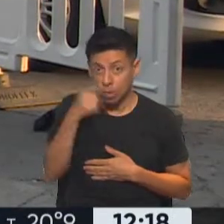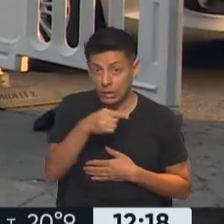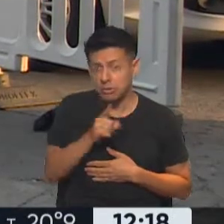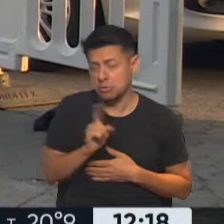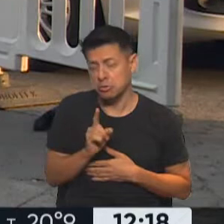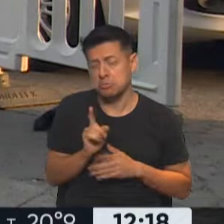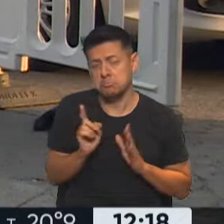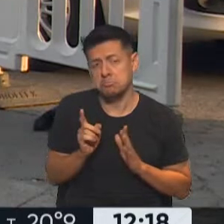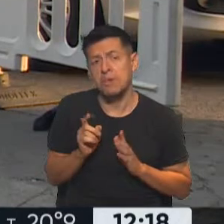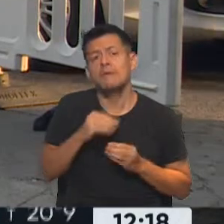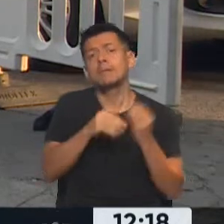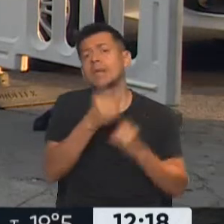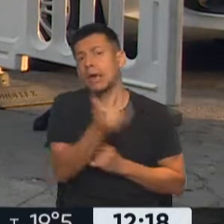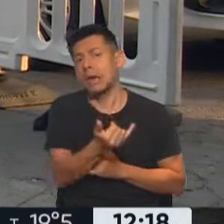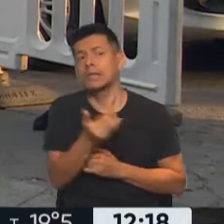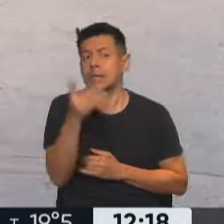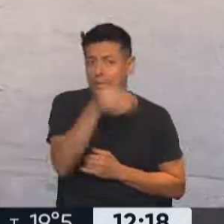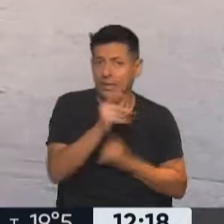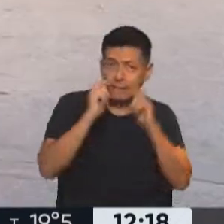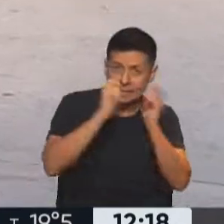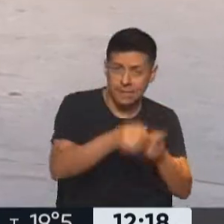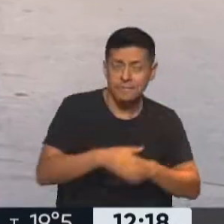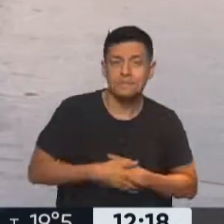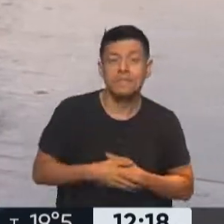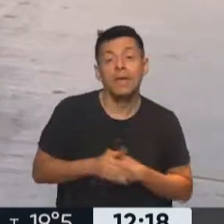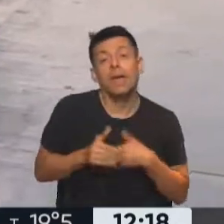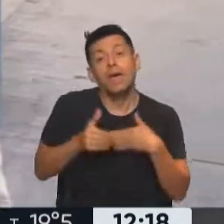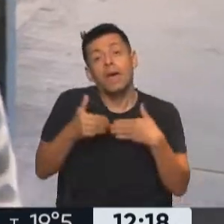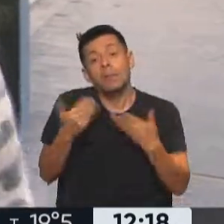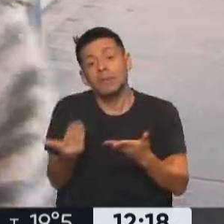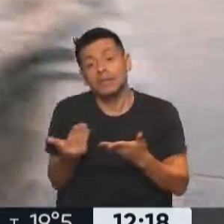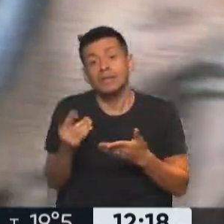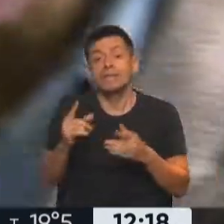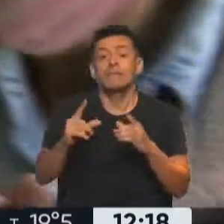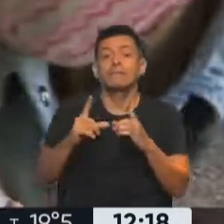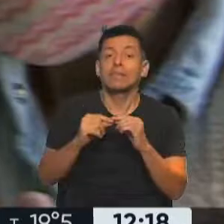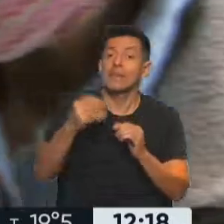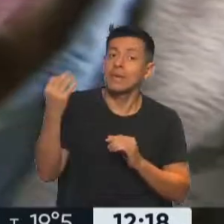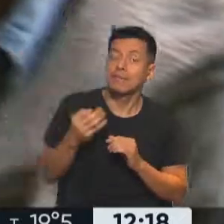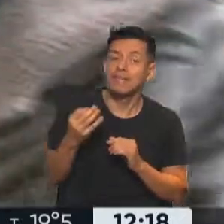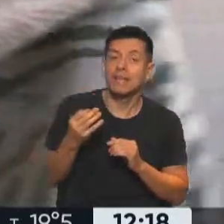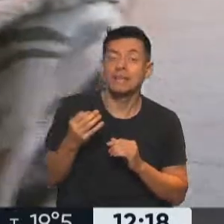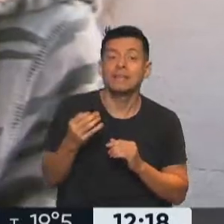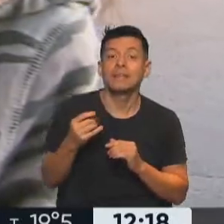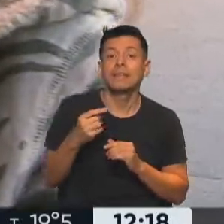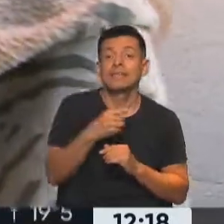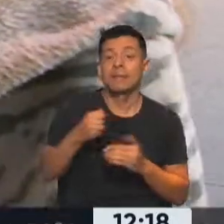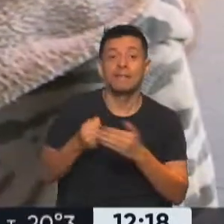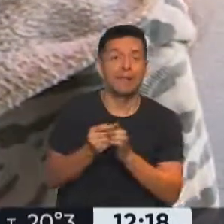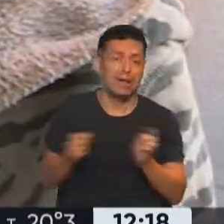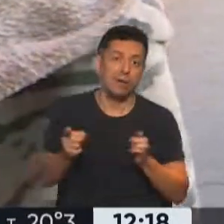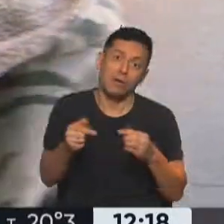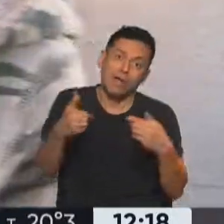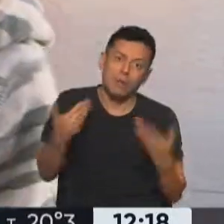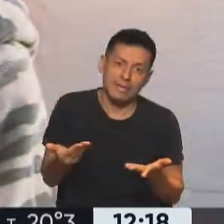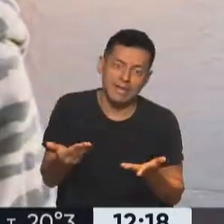tengo familiares, tres, por allá. Aprovecho esta fecha que es muy particular. Viene bien el fin de semana largo, ¿no? Sí,